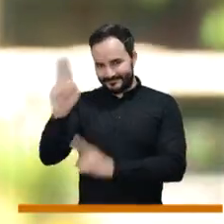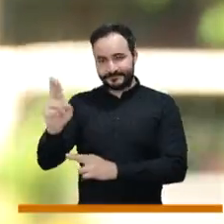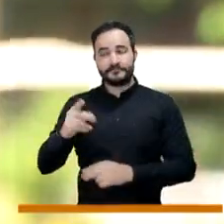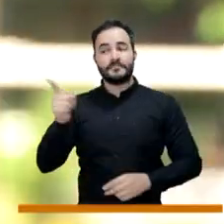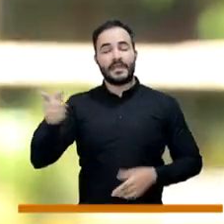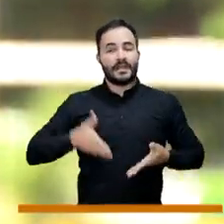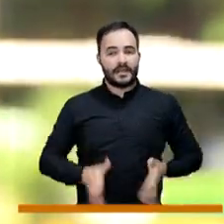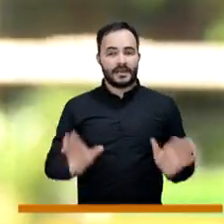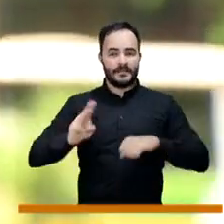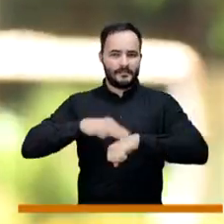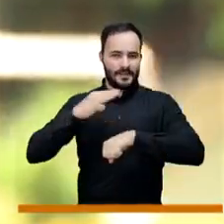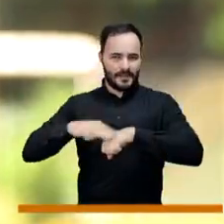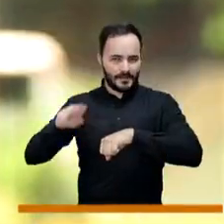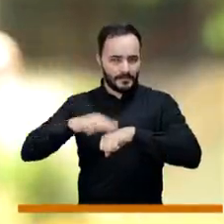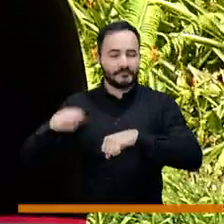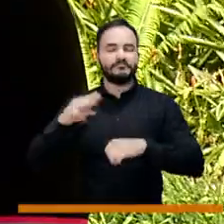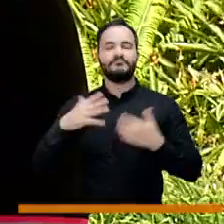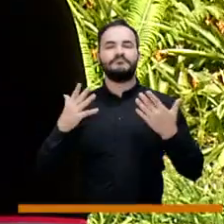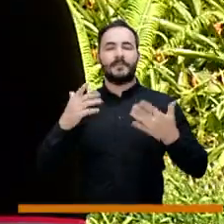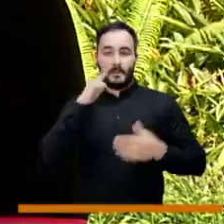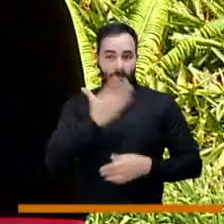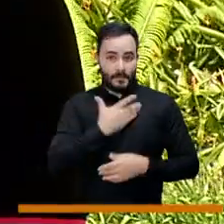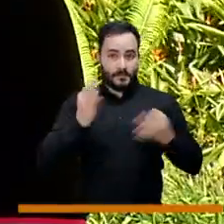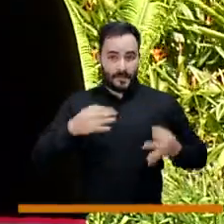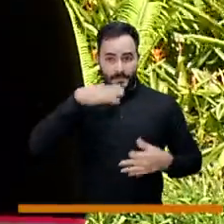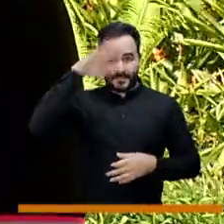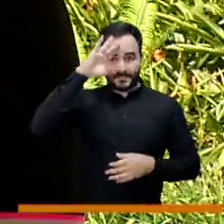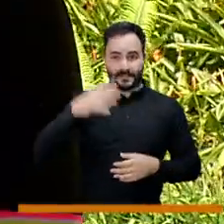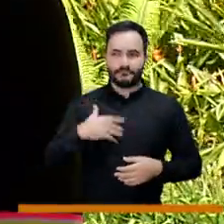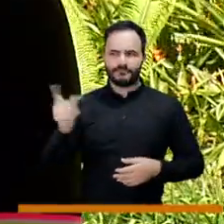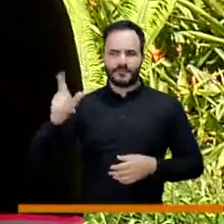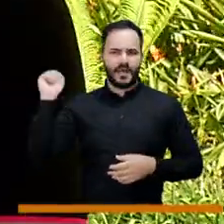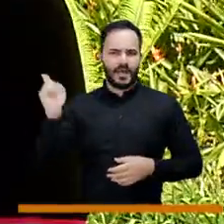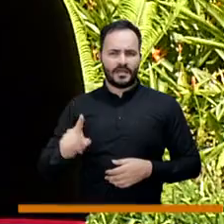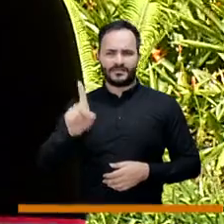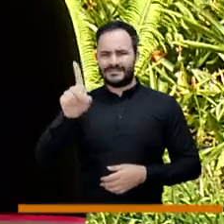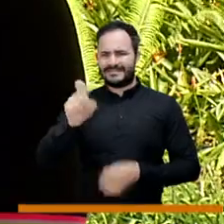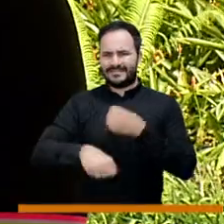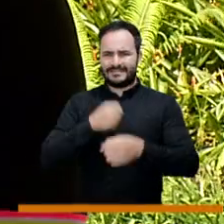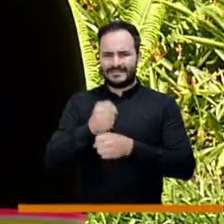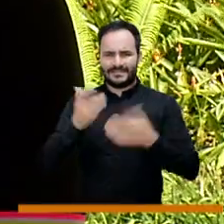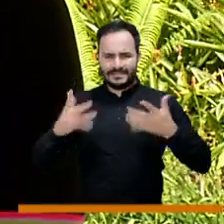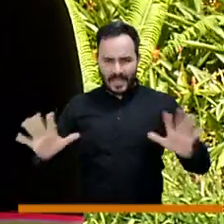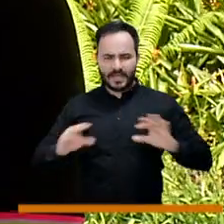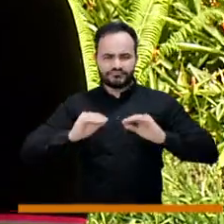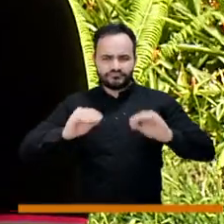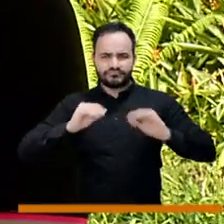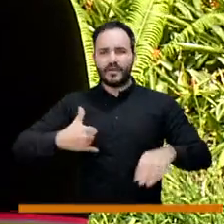en Miami, de padres paisas, dedicado desde hace 6 años a emprender y